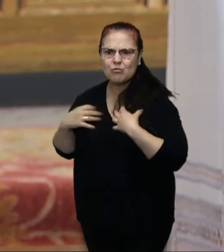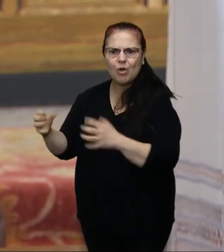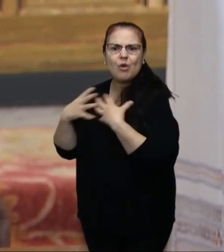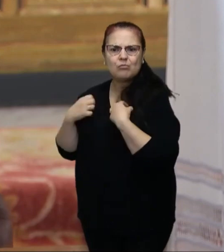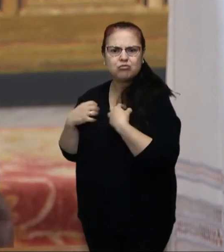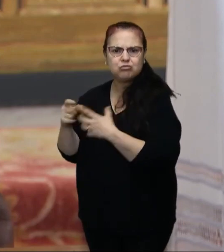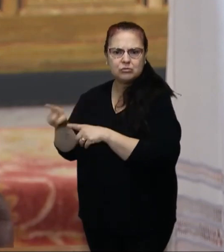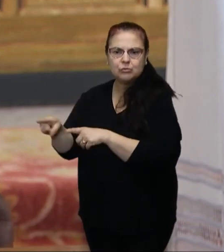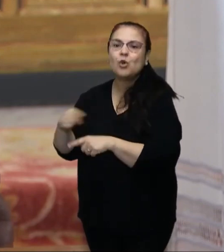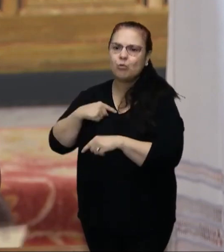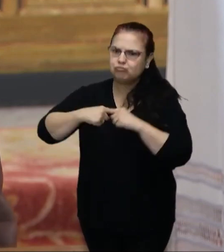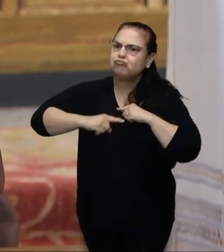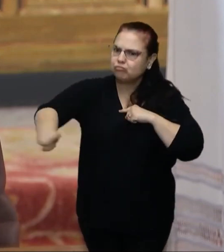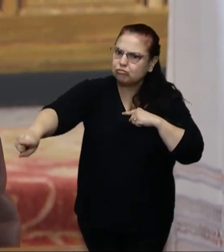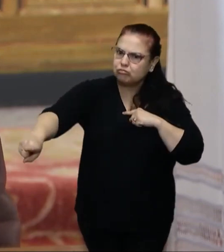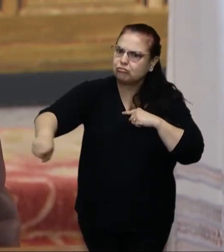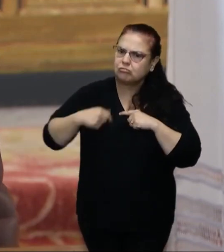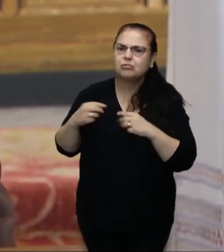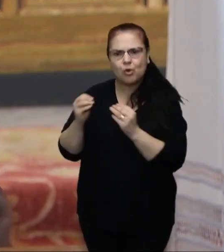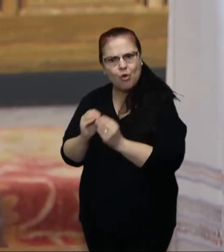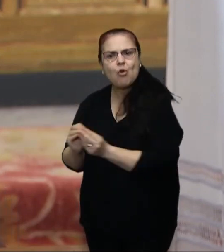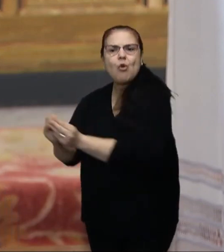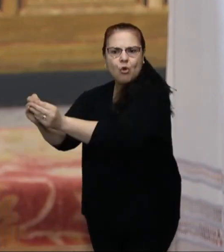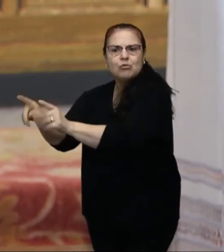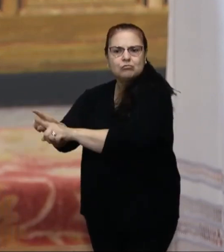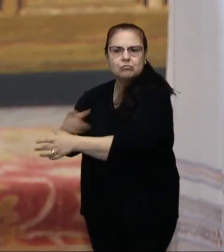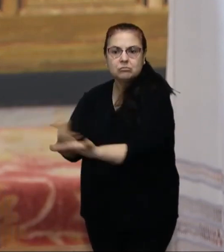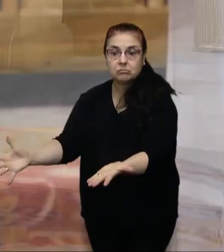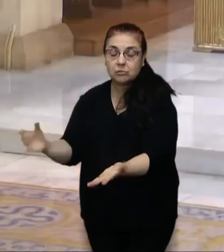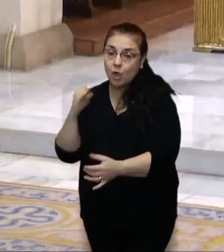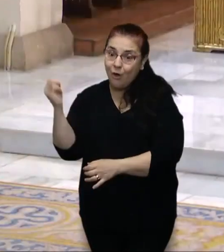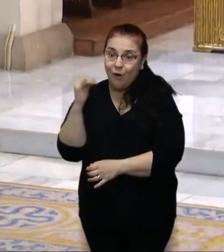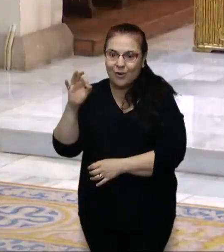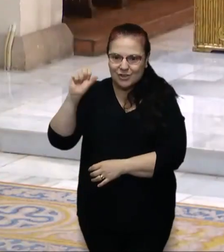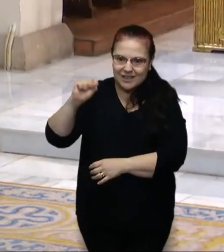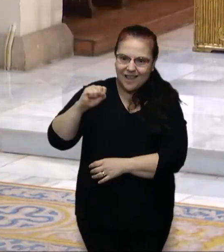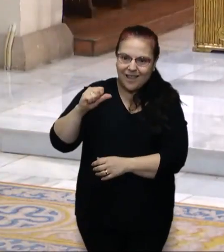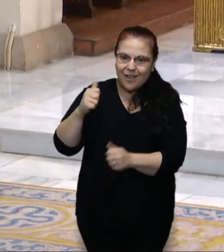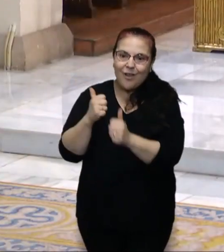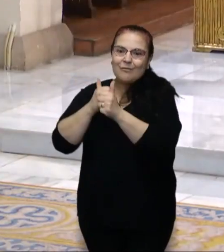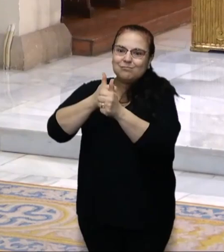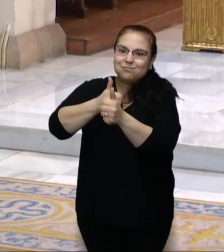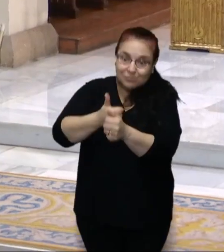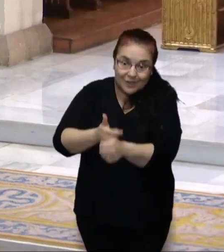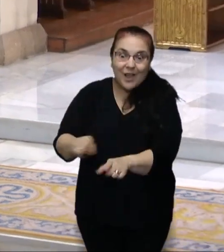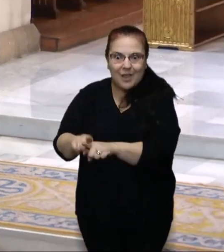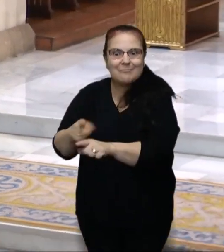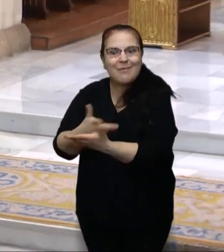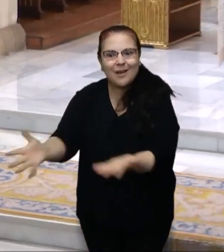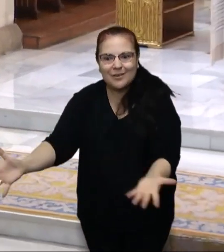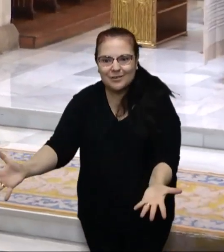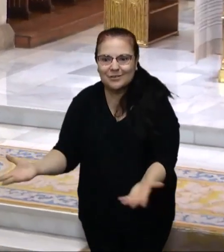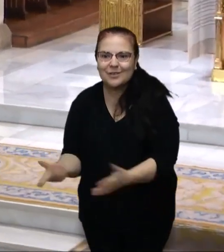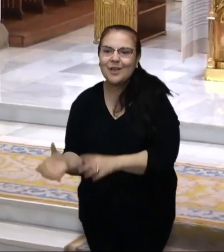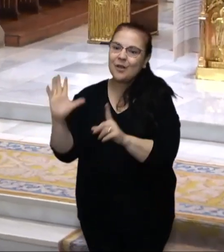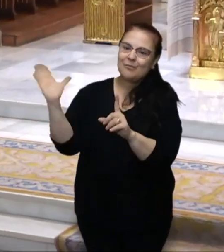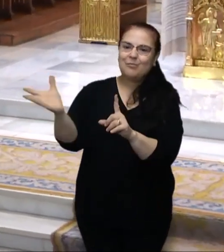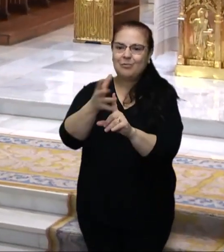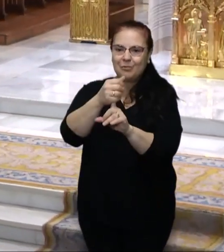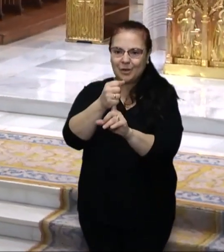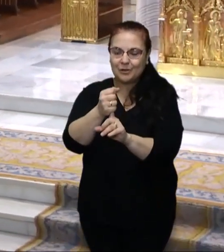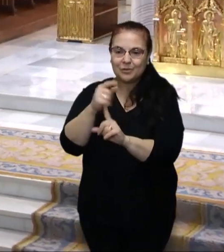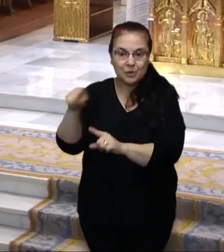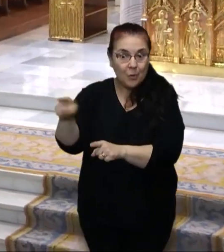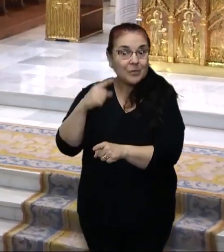que te voy a mandar donde están ellos». José fue tras sus hermanos y los encontró en Dotán. Ellos